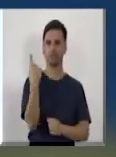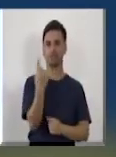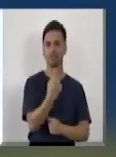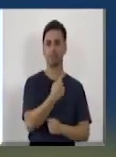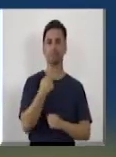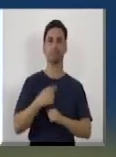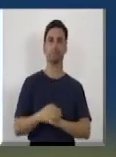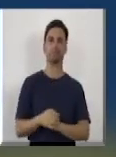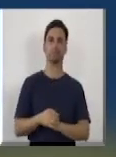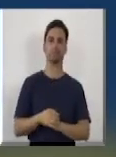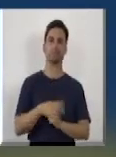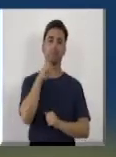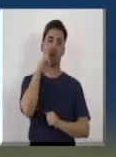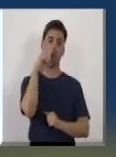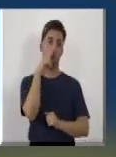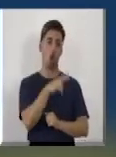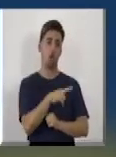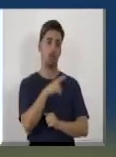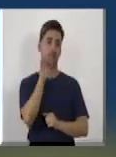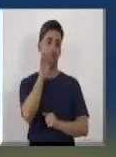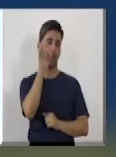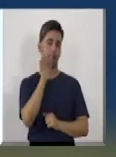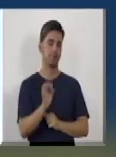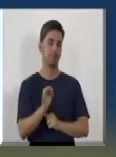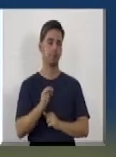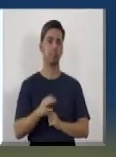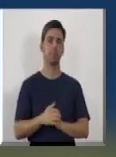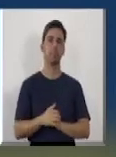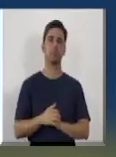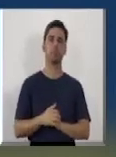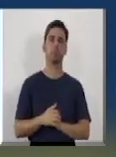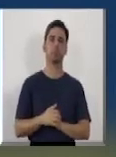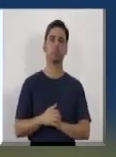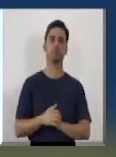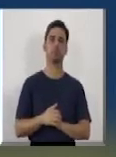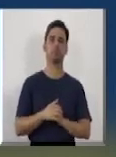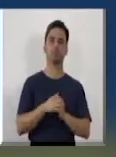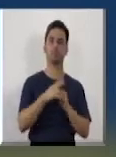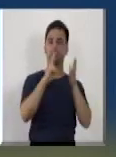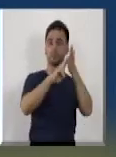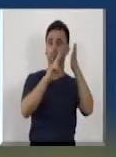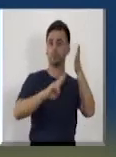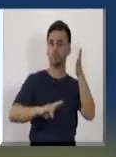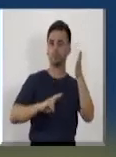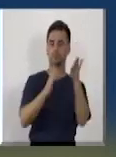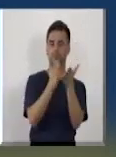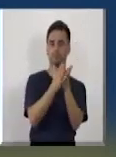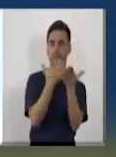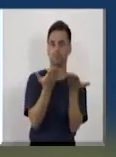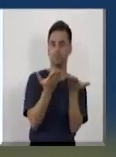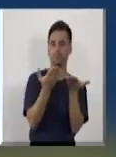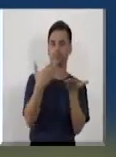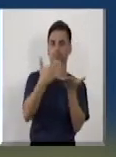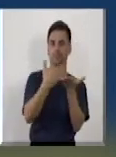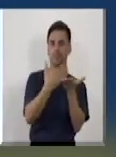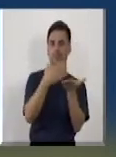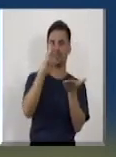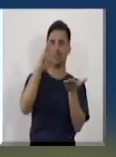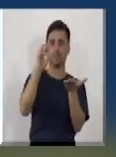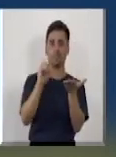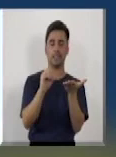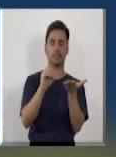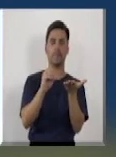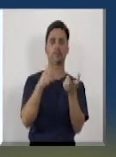eléctricos que aparecen en la tabla 2.2 de la página 30 y 2.3 de la página